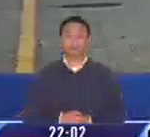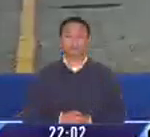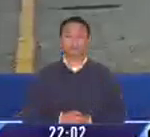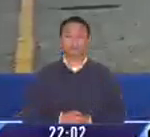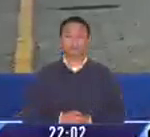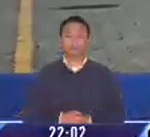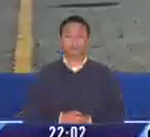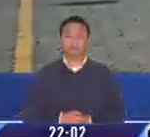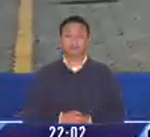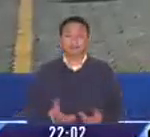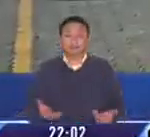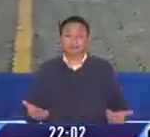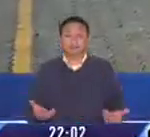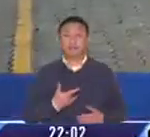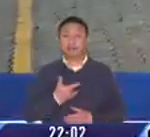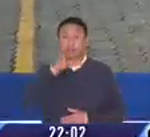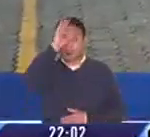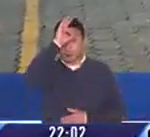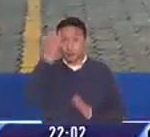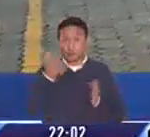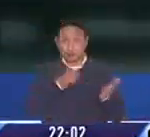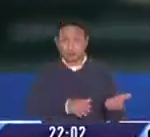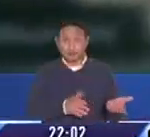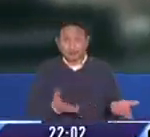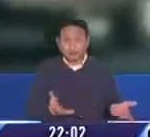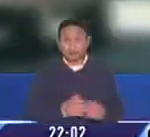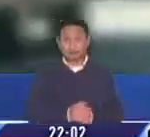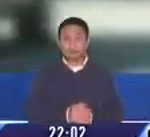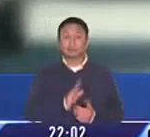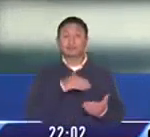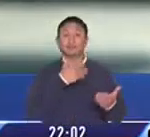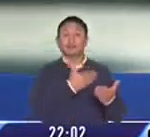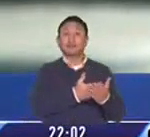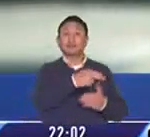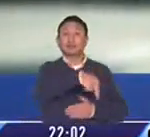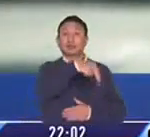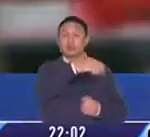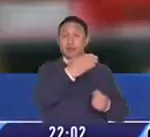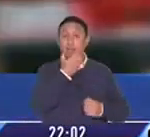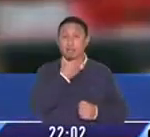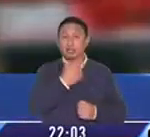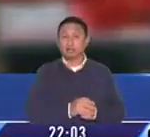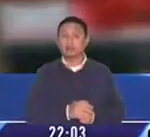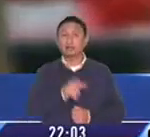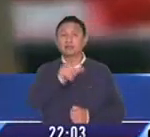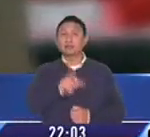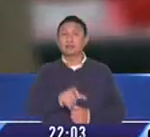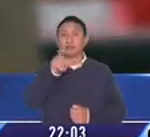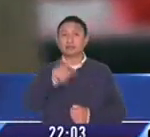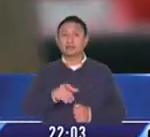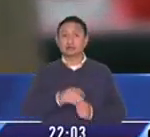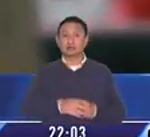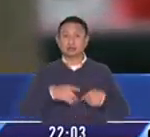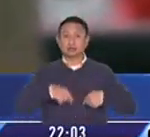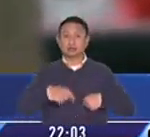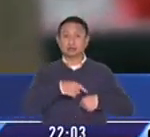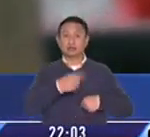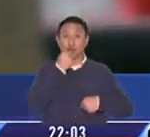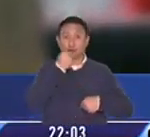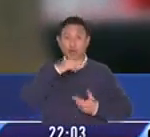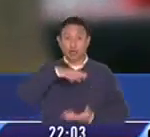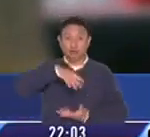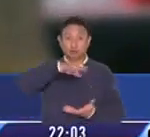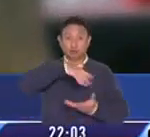Nadie sabe cuándo la muerte le va a sorprender. Hasta un barrio residencial del norte de Ambato, varios delincuentes disfrazados de repartidores